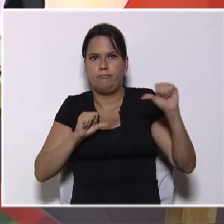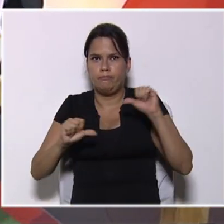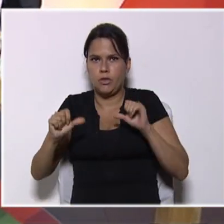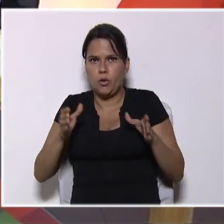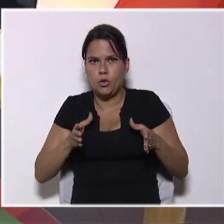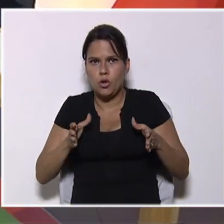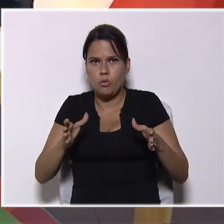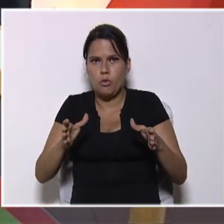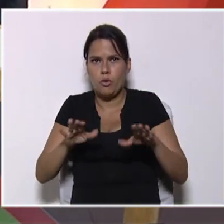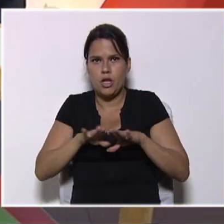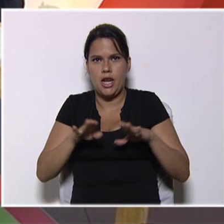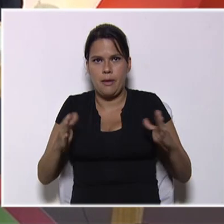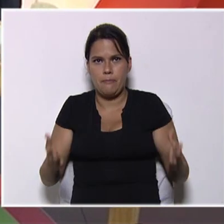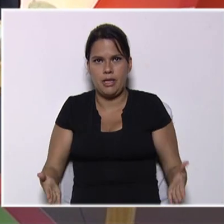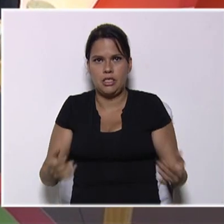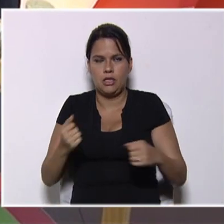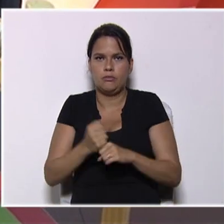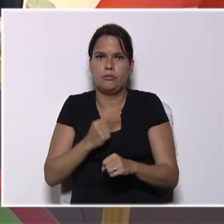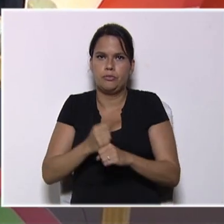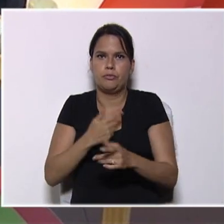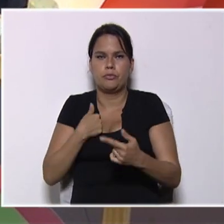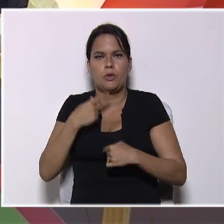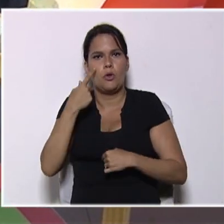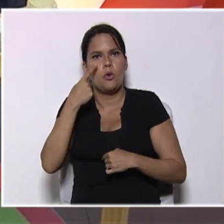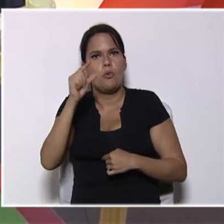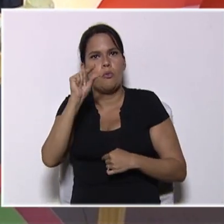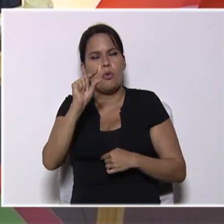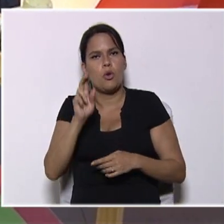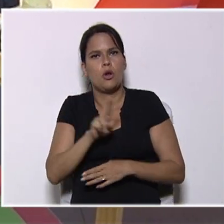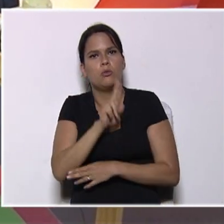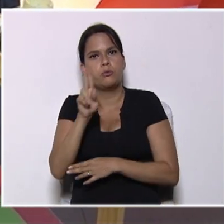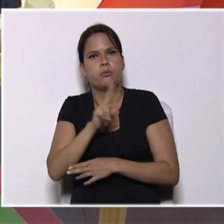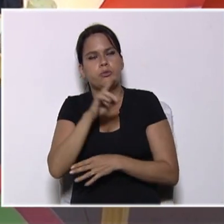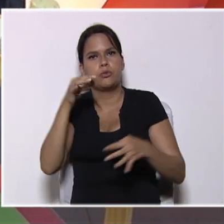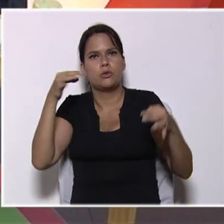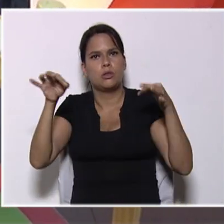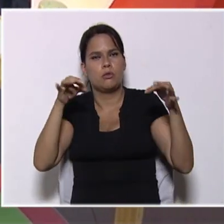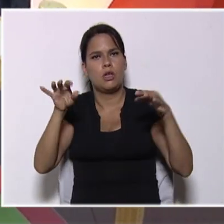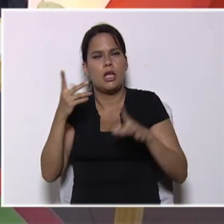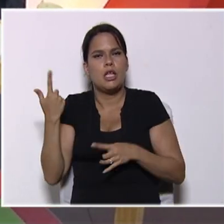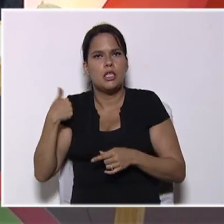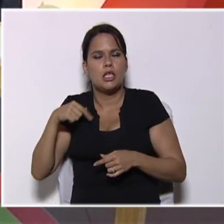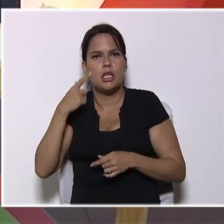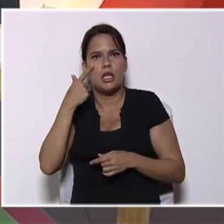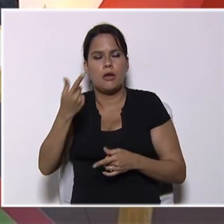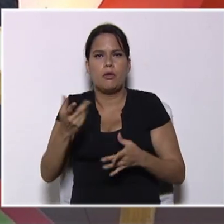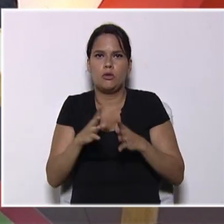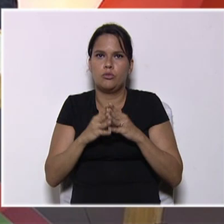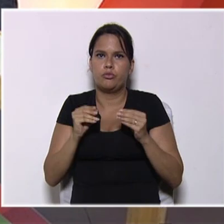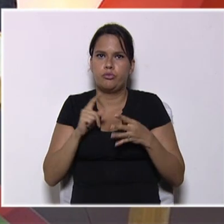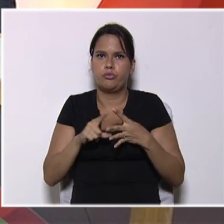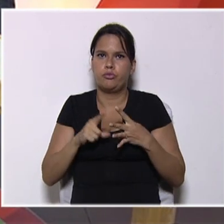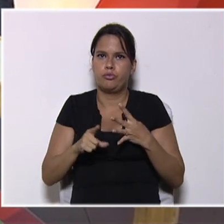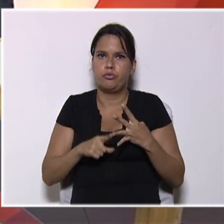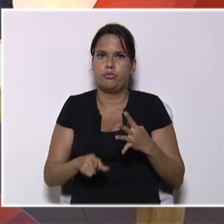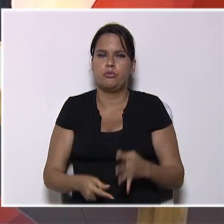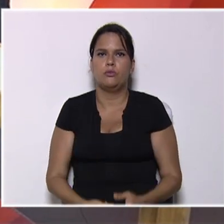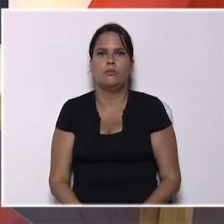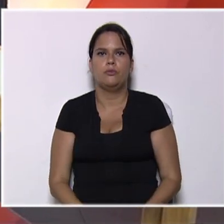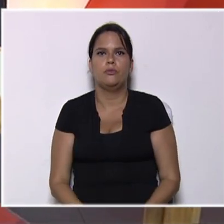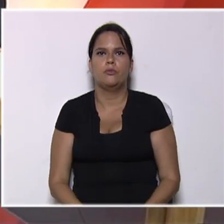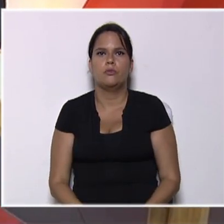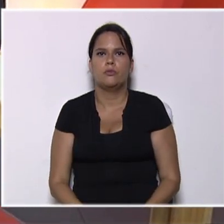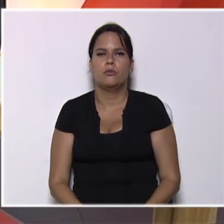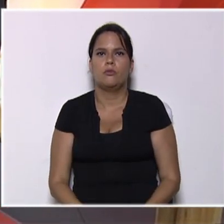la mesa de trabajo, vamos a ver un poco la utilización del papel, ¿no? Que tiene que ver con esos periquitos, esos búhos que están allí. Y